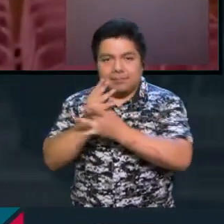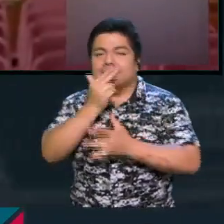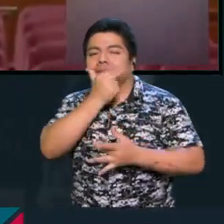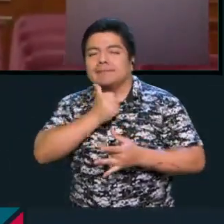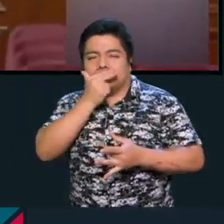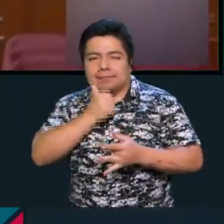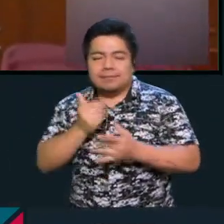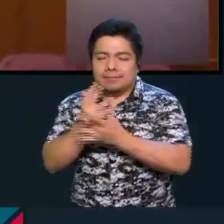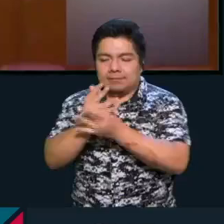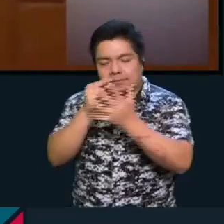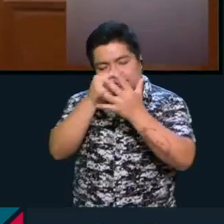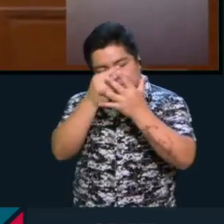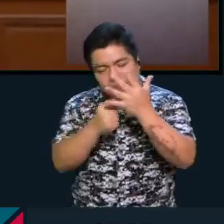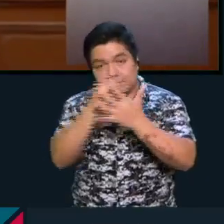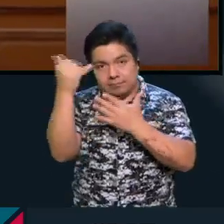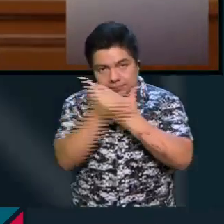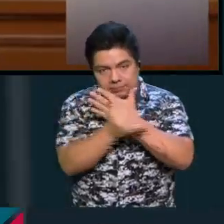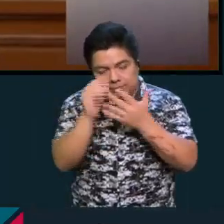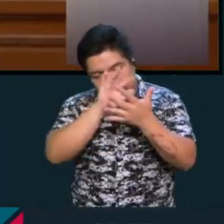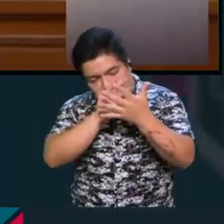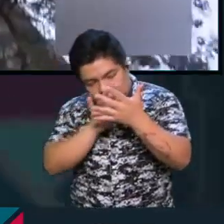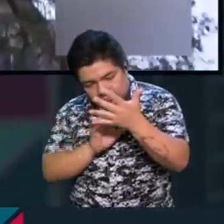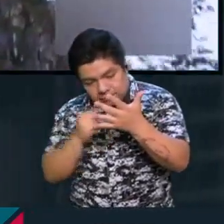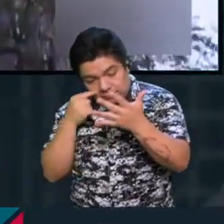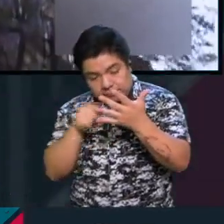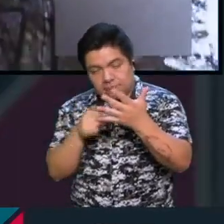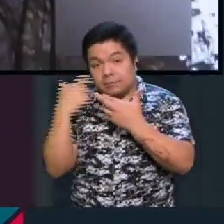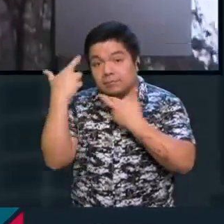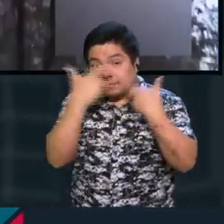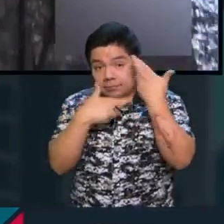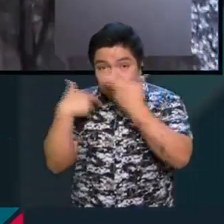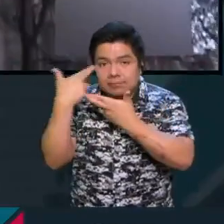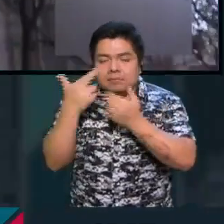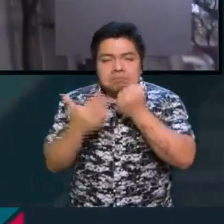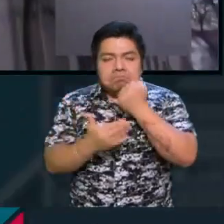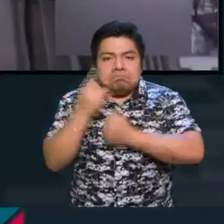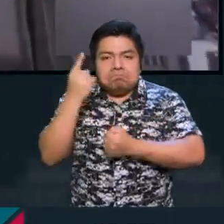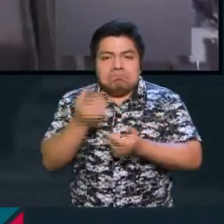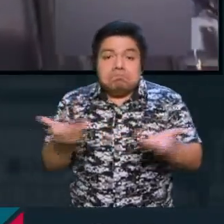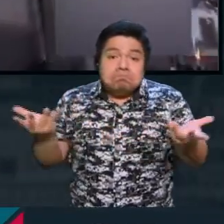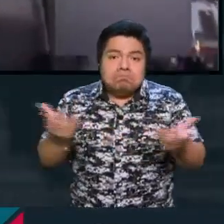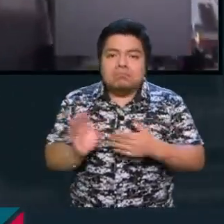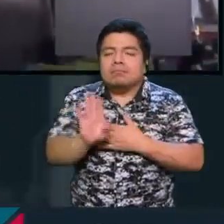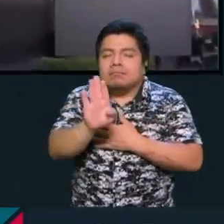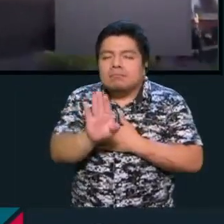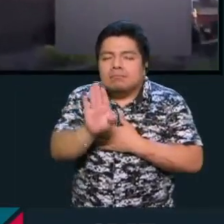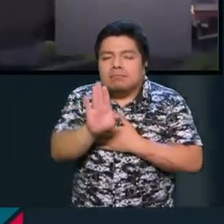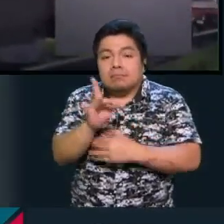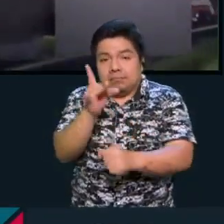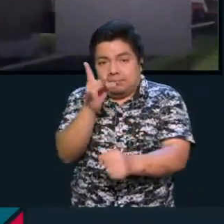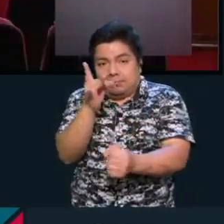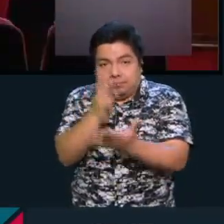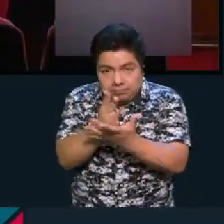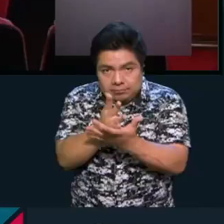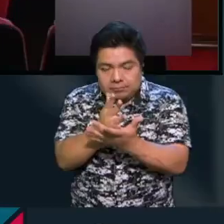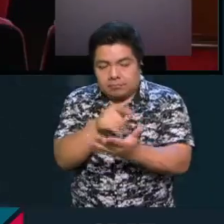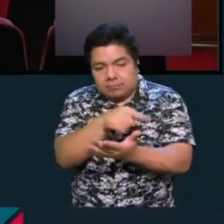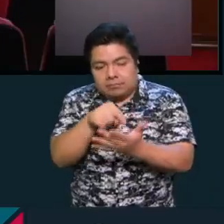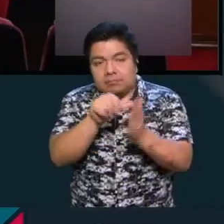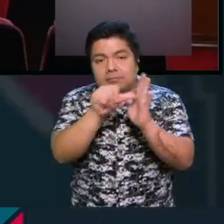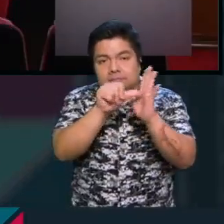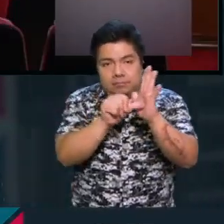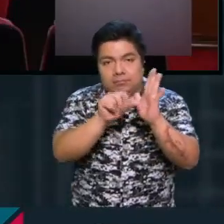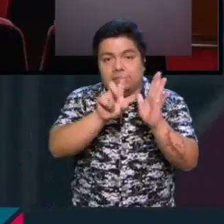su proyecto que esta revisión se da porque resulta que los únicos que pueden ejercer el